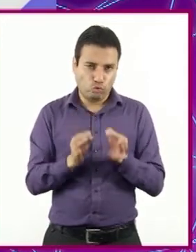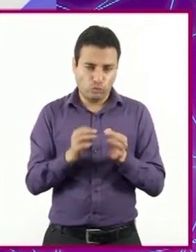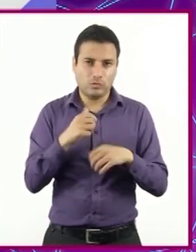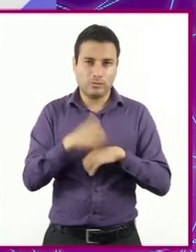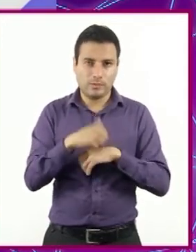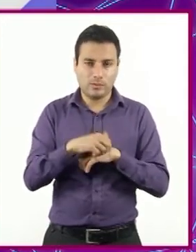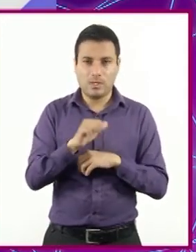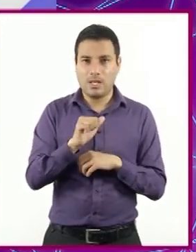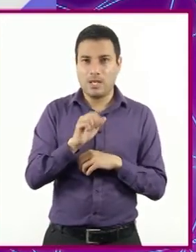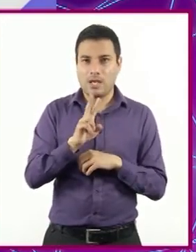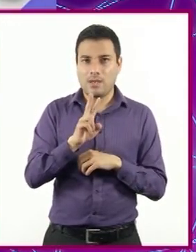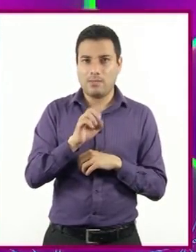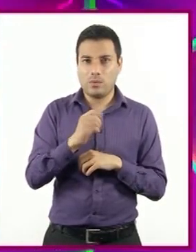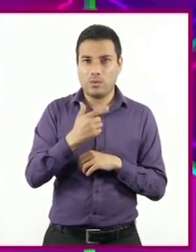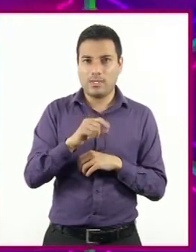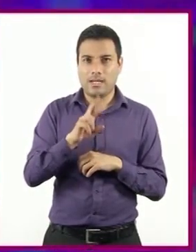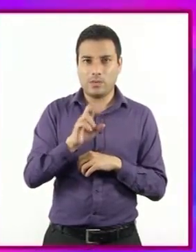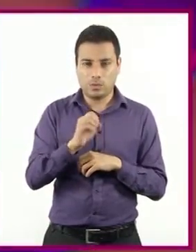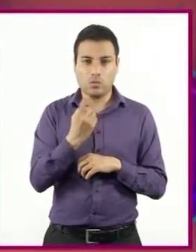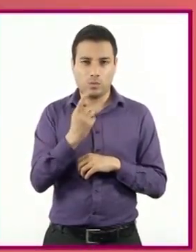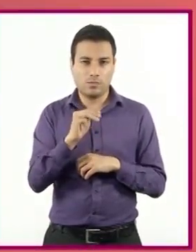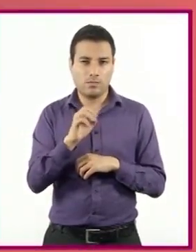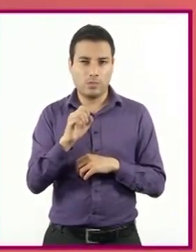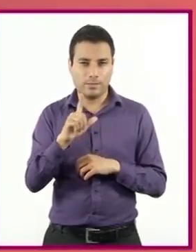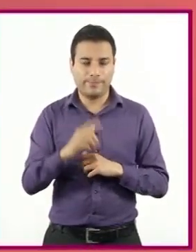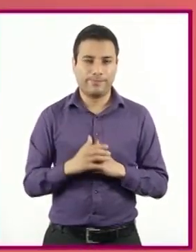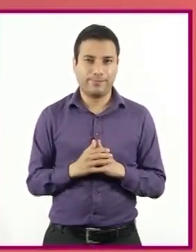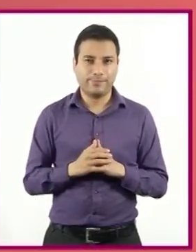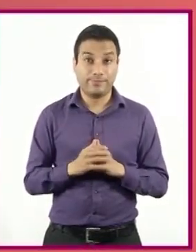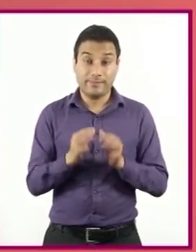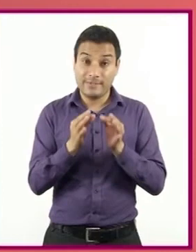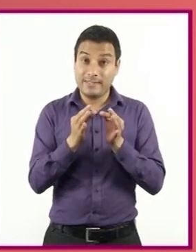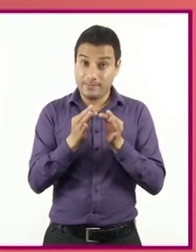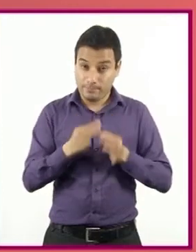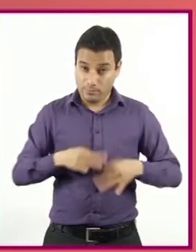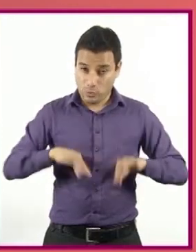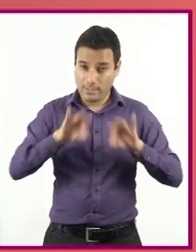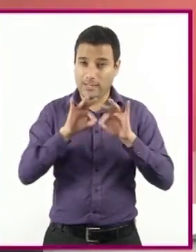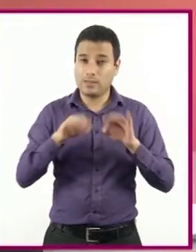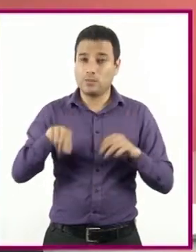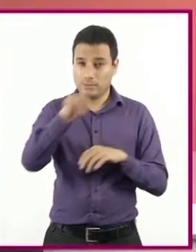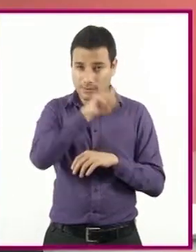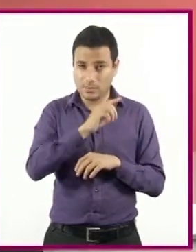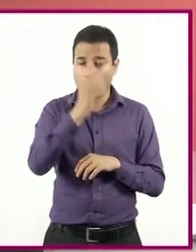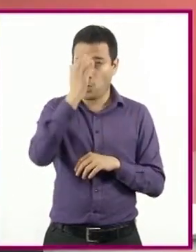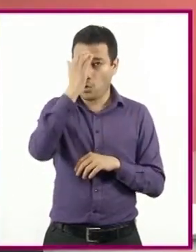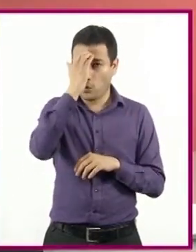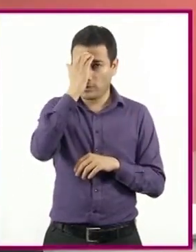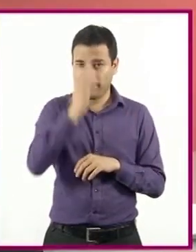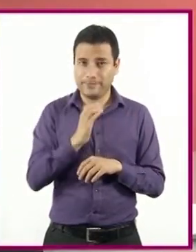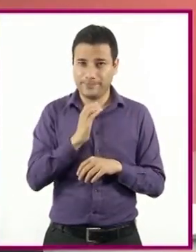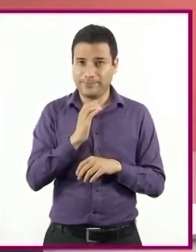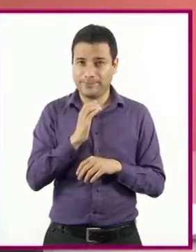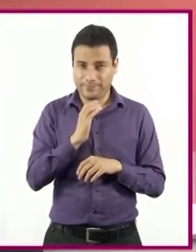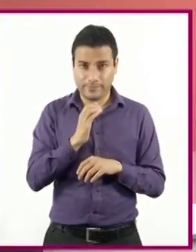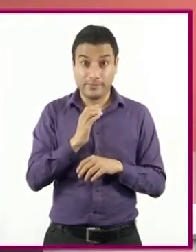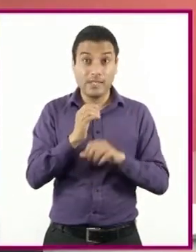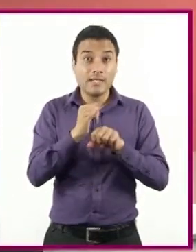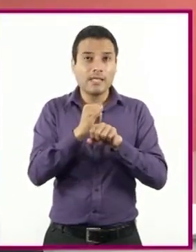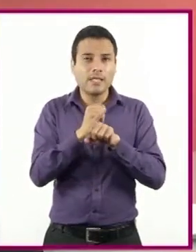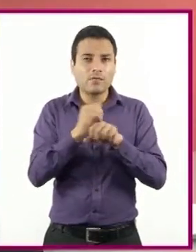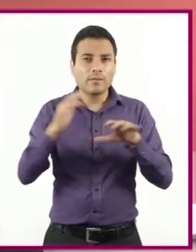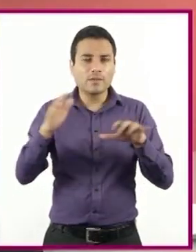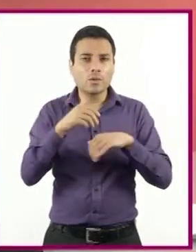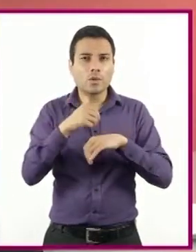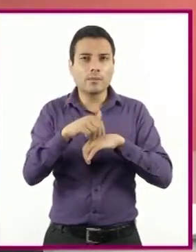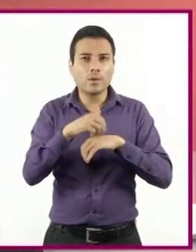Avogadro, y equivale a un mol. Es muy importante que identifiquen que los datos que cambian solo